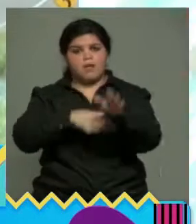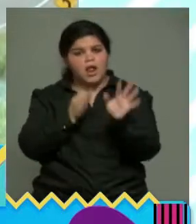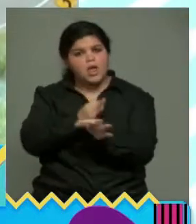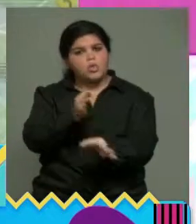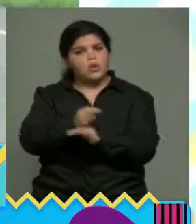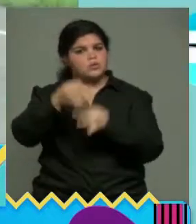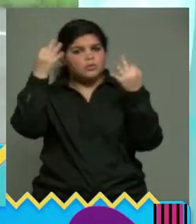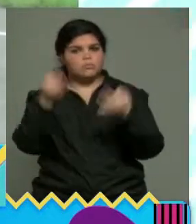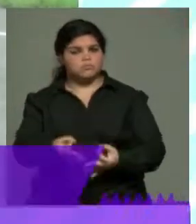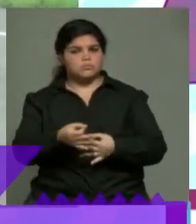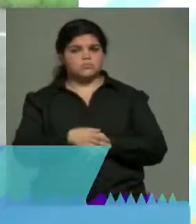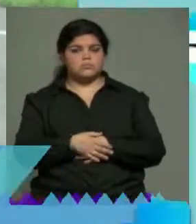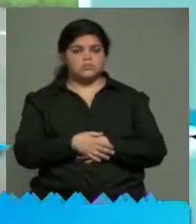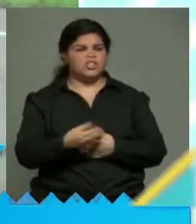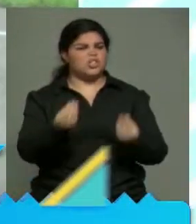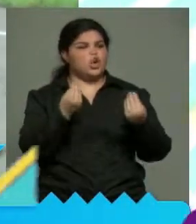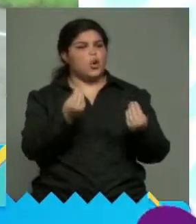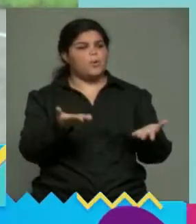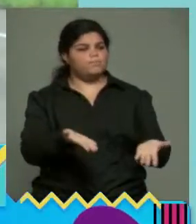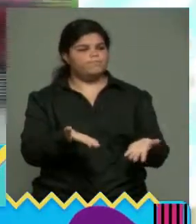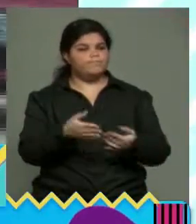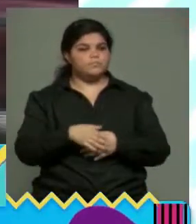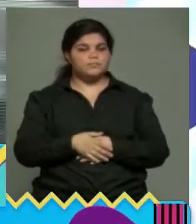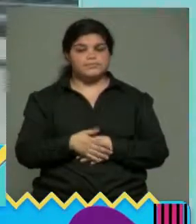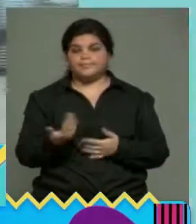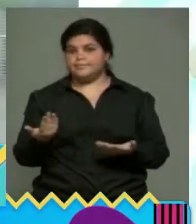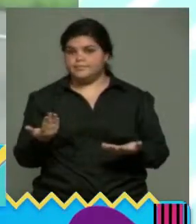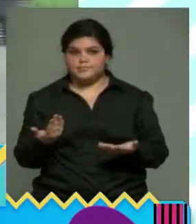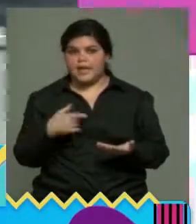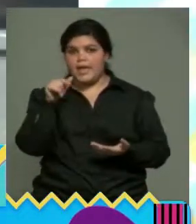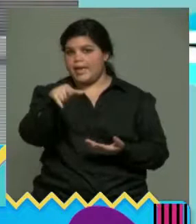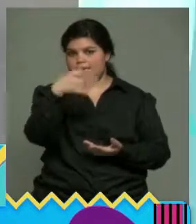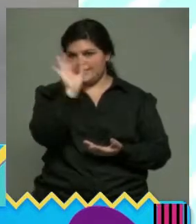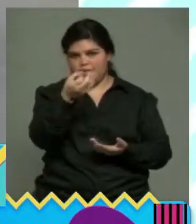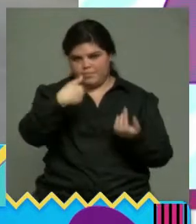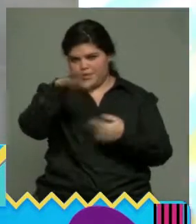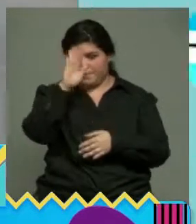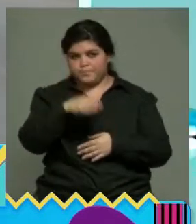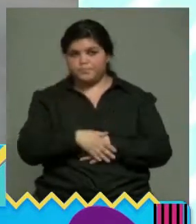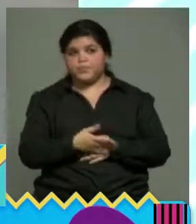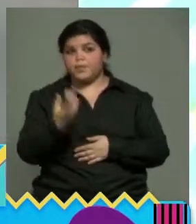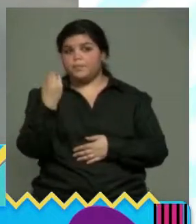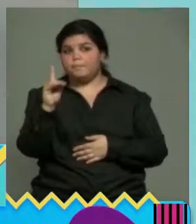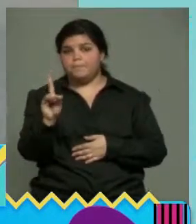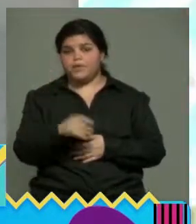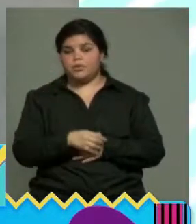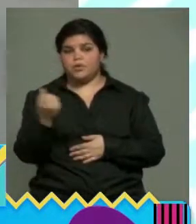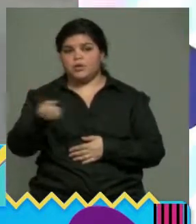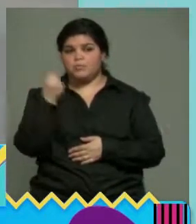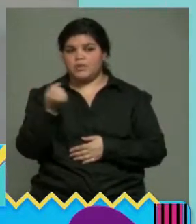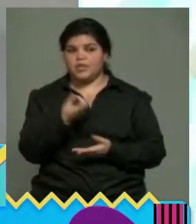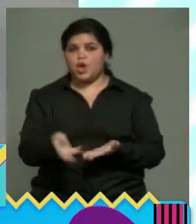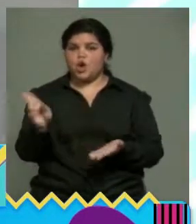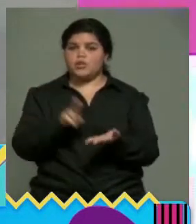encara? Bueno, yo creo que Carlos es un especialista en el tema, pero yo creo que el gobierno debe volver a hacer docencia